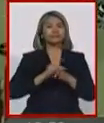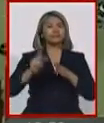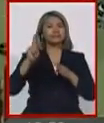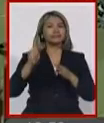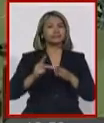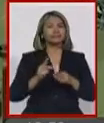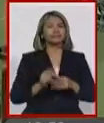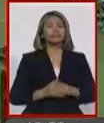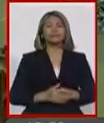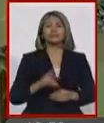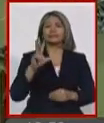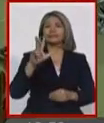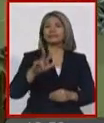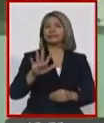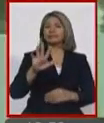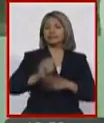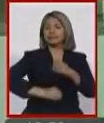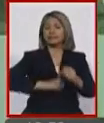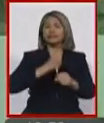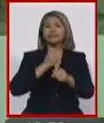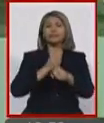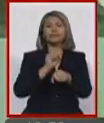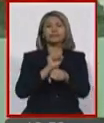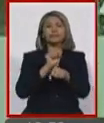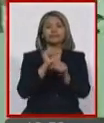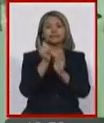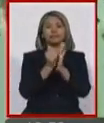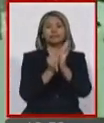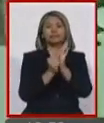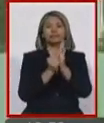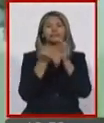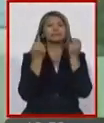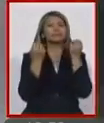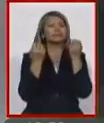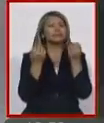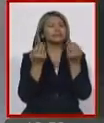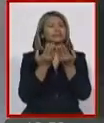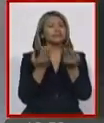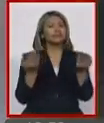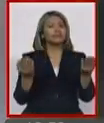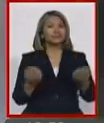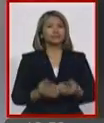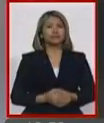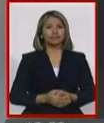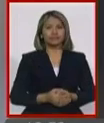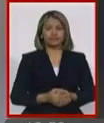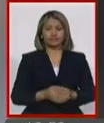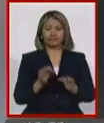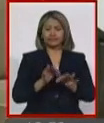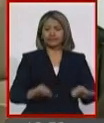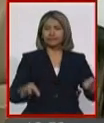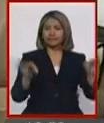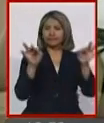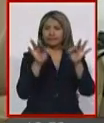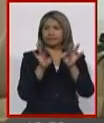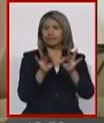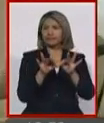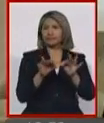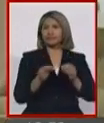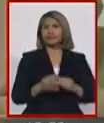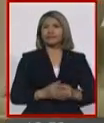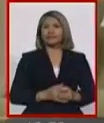profesional, le hablo de 35 años, muchos casos de real importancia en